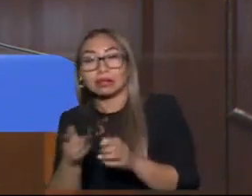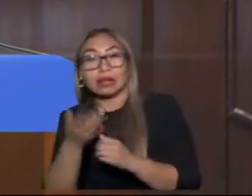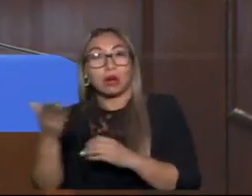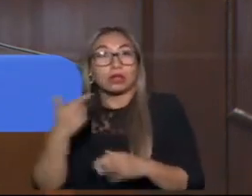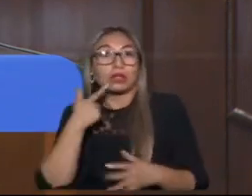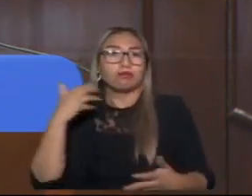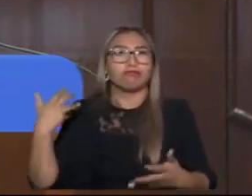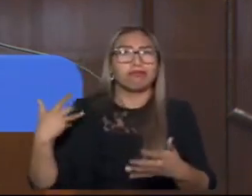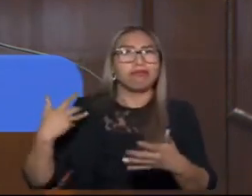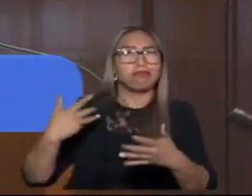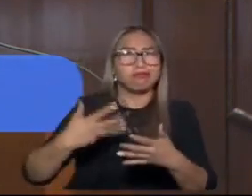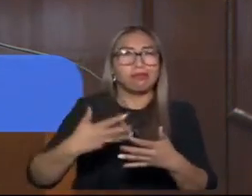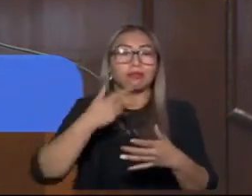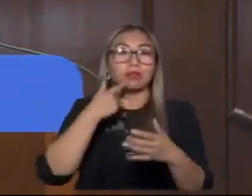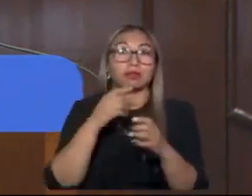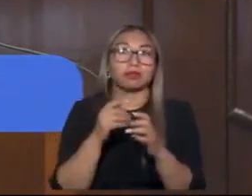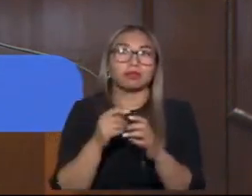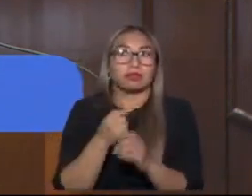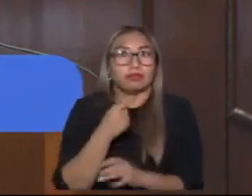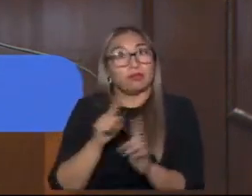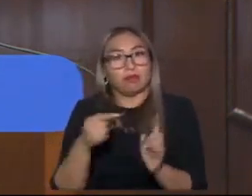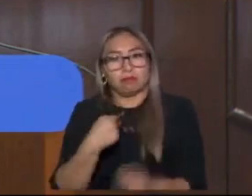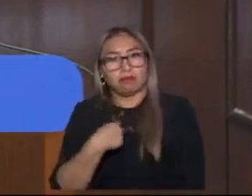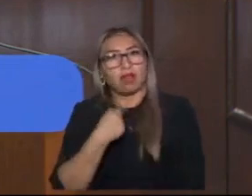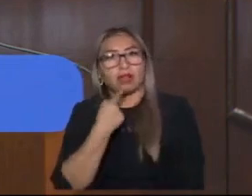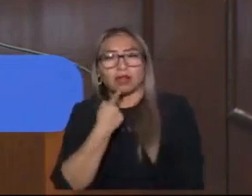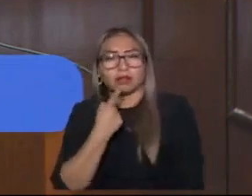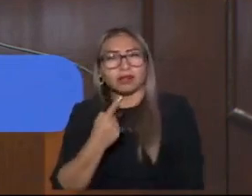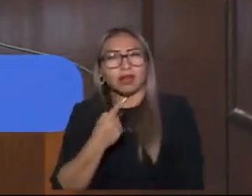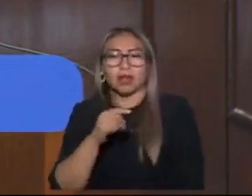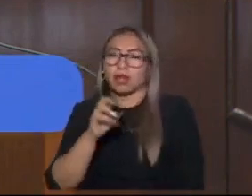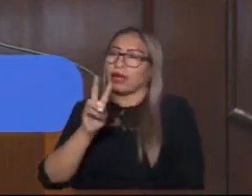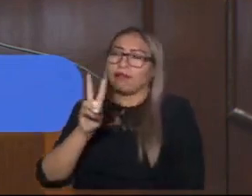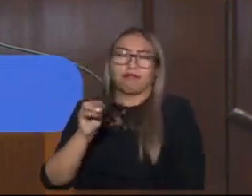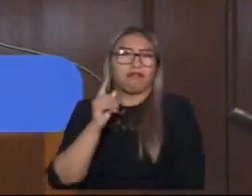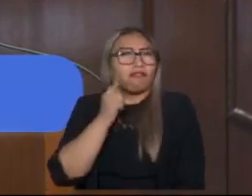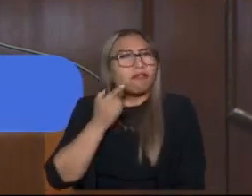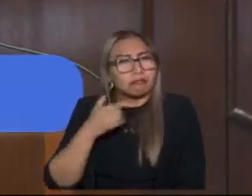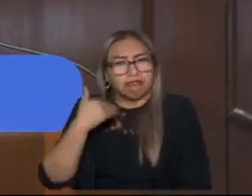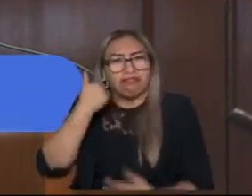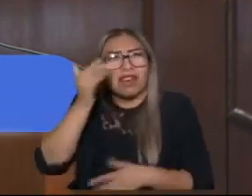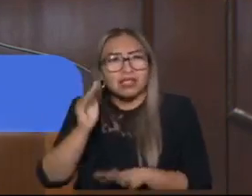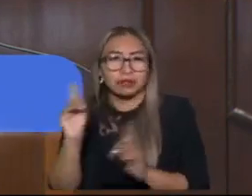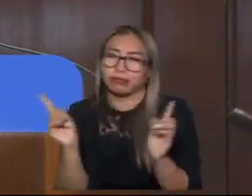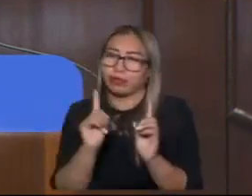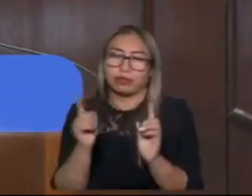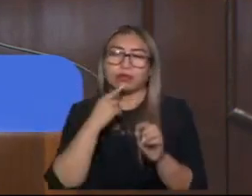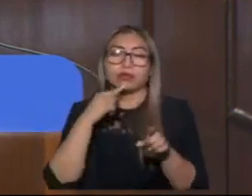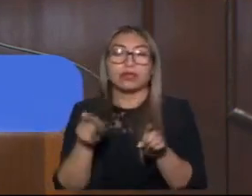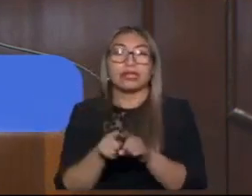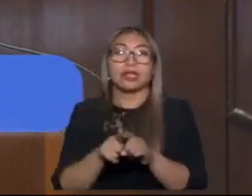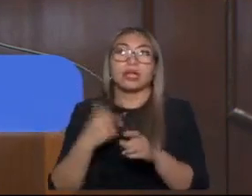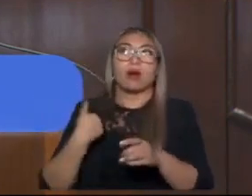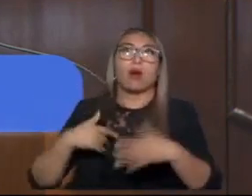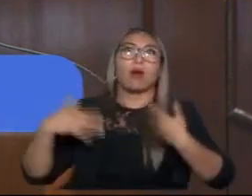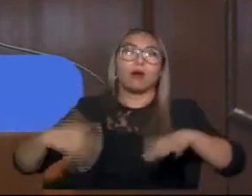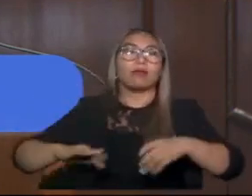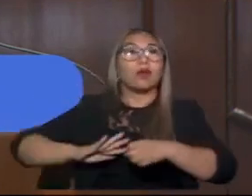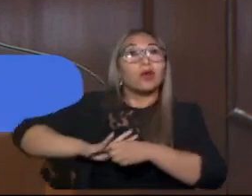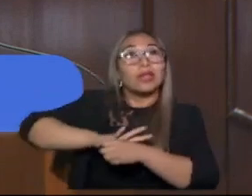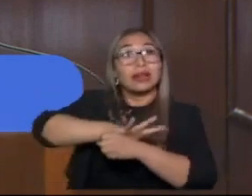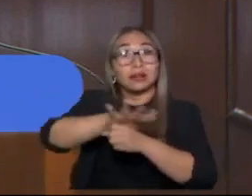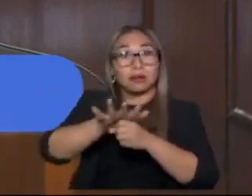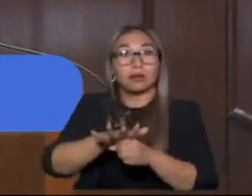Déjenme decirles, no ha sido fácil tener que gobernar con una pandemia y